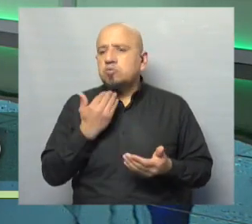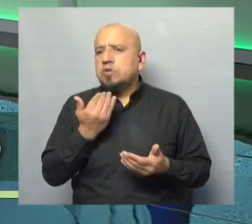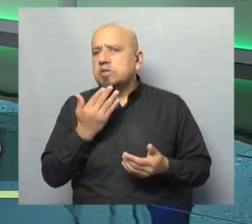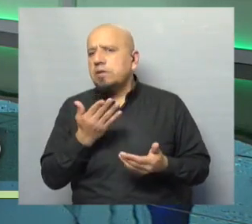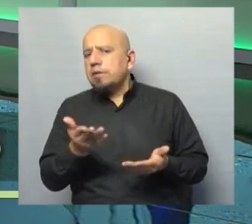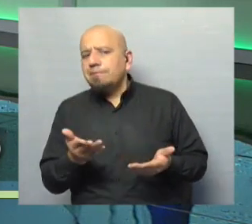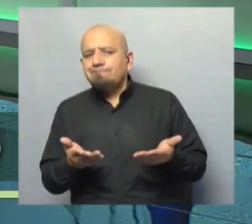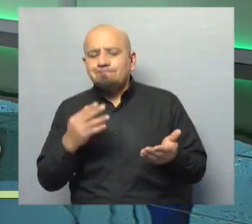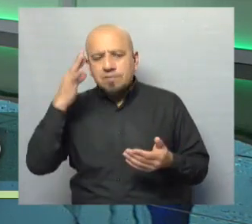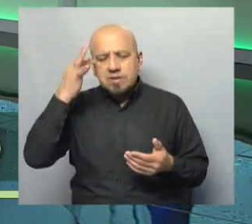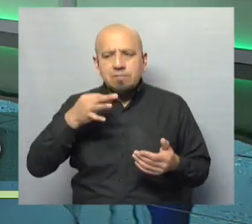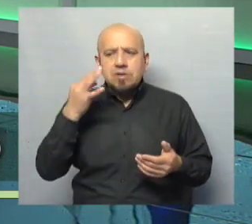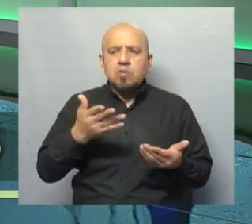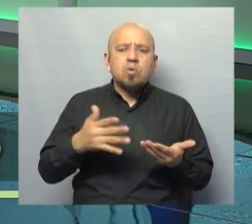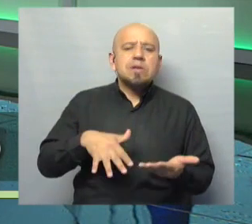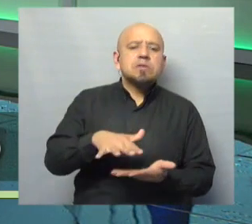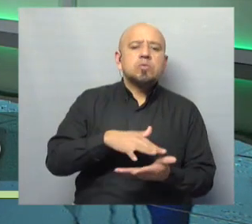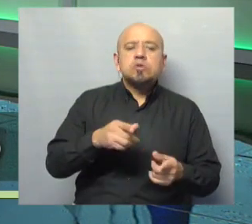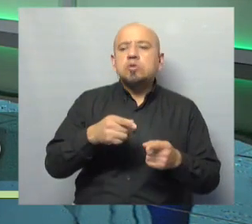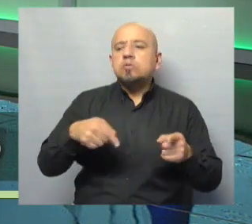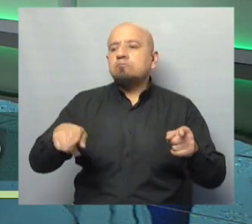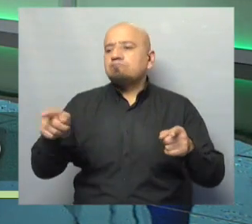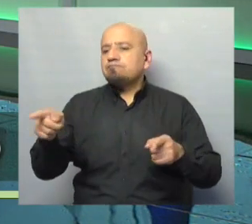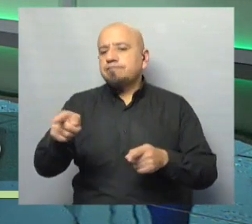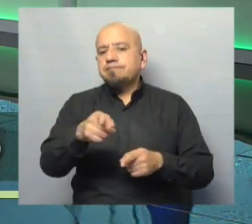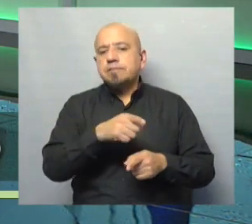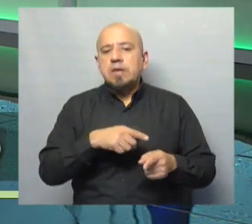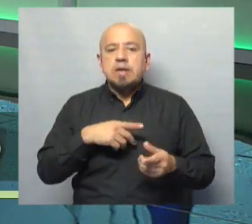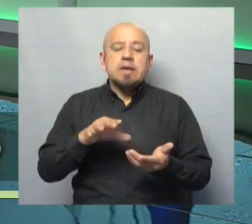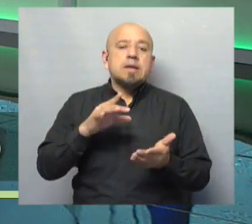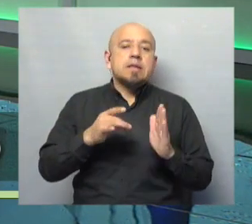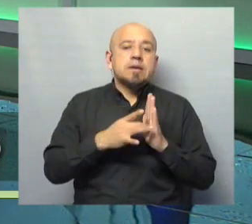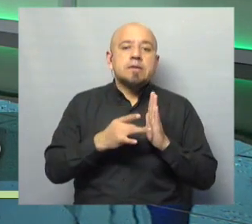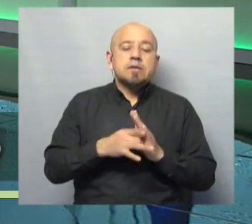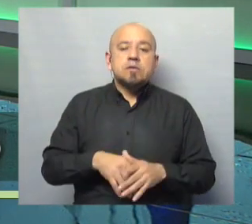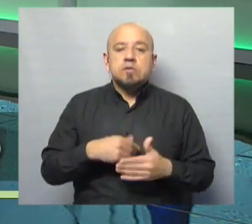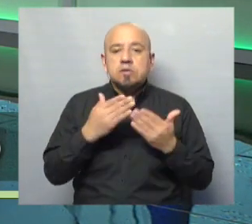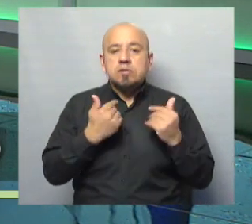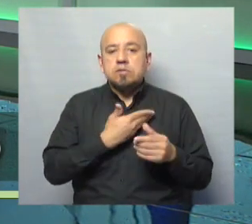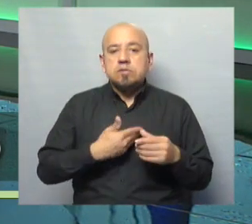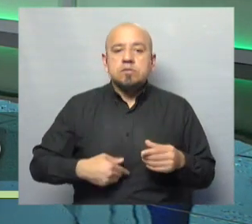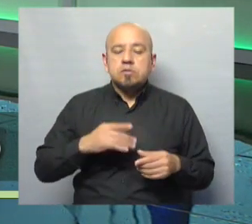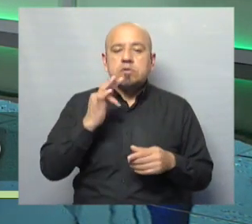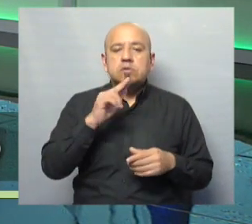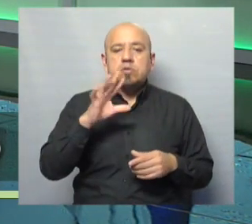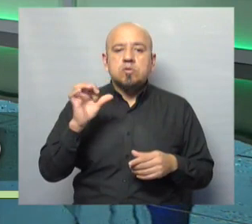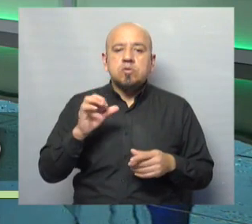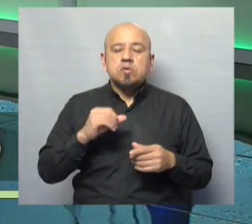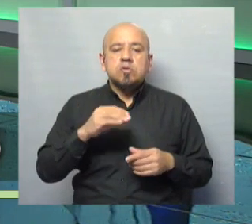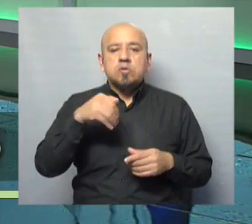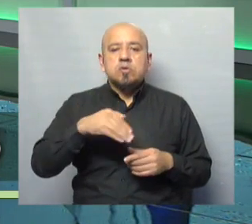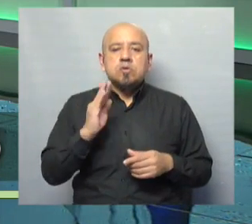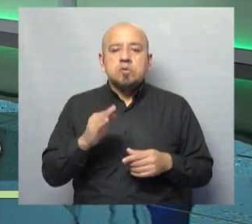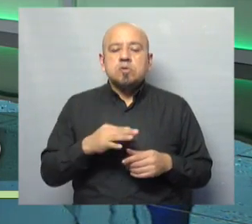real no se evalúa cuál es el impacto que puede llegar a tener en la asistencia de dos hablamos con el presidente de la federación de funciones de salud pública martín